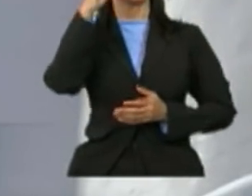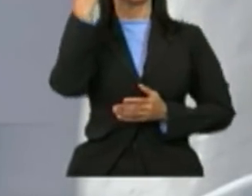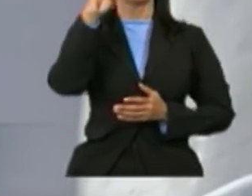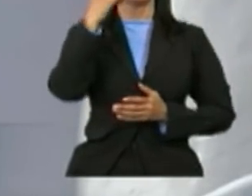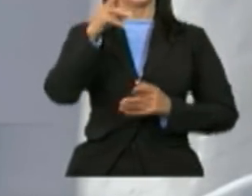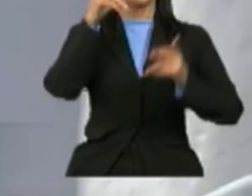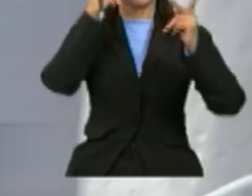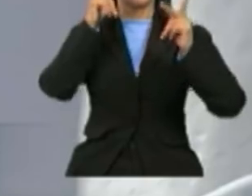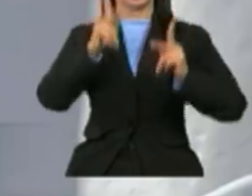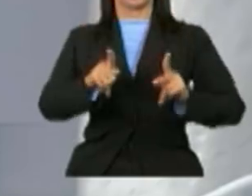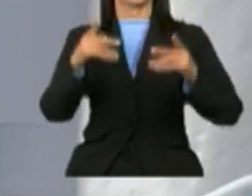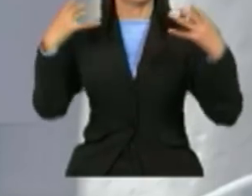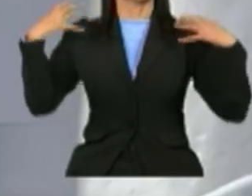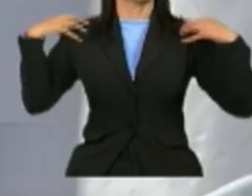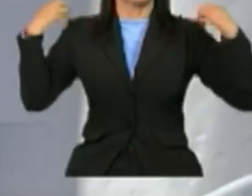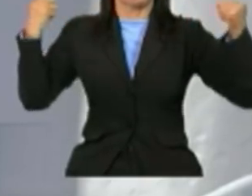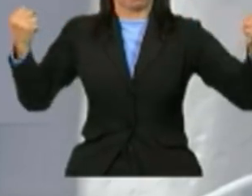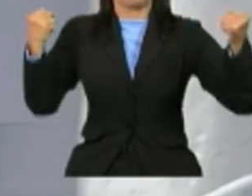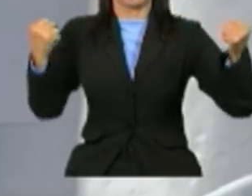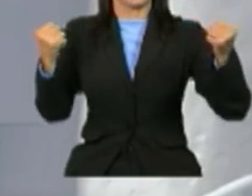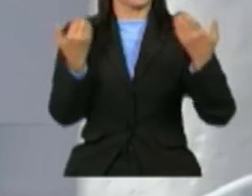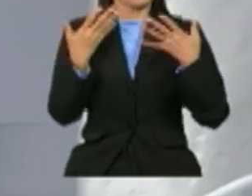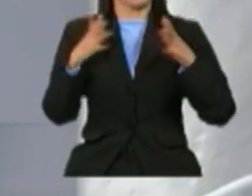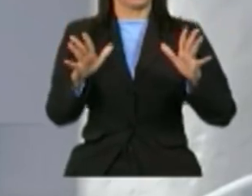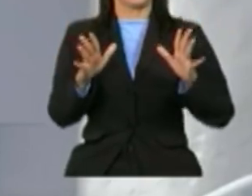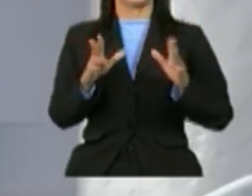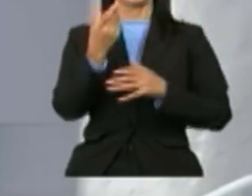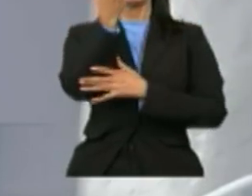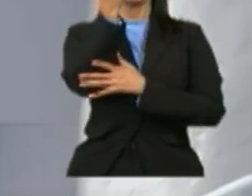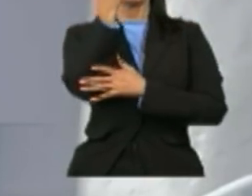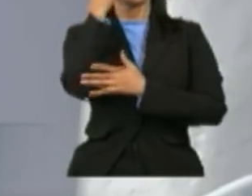416 ciudadanos recuperados,